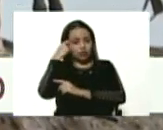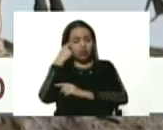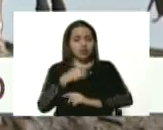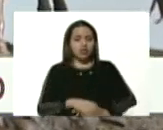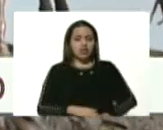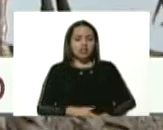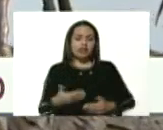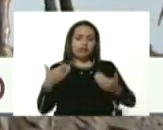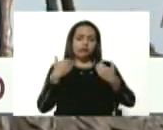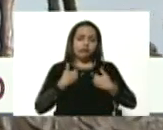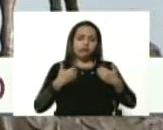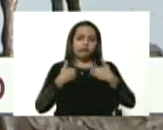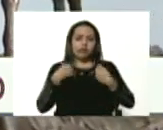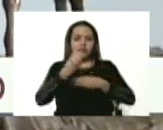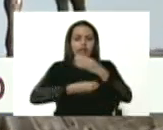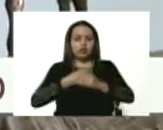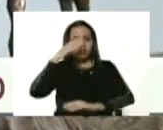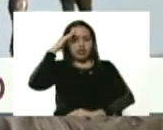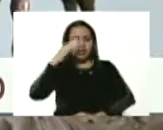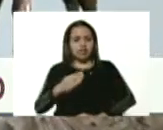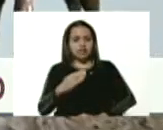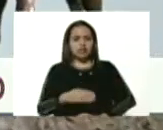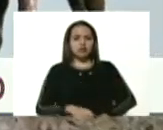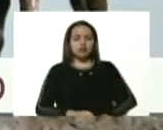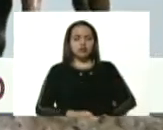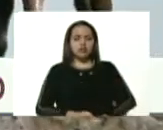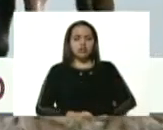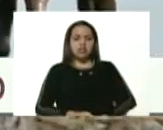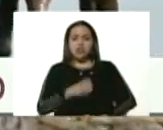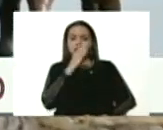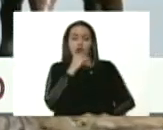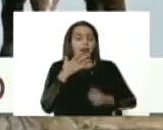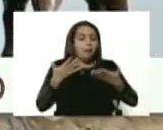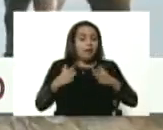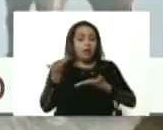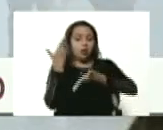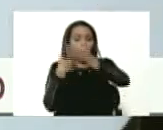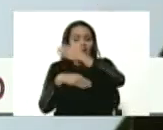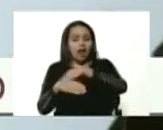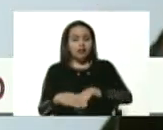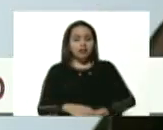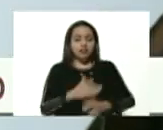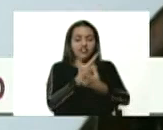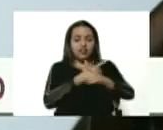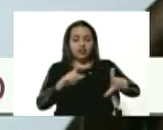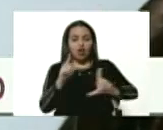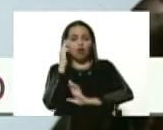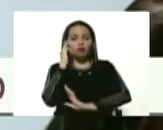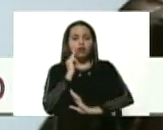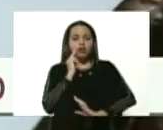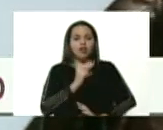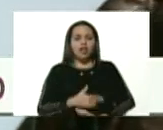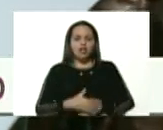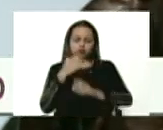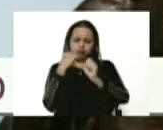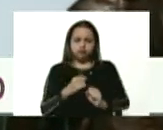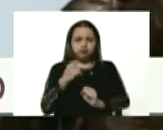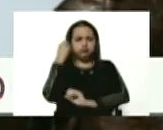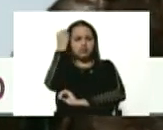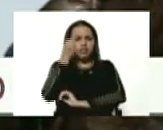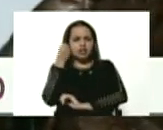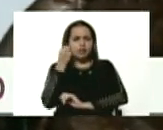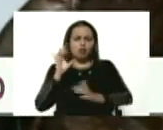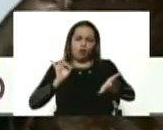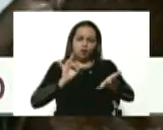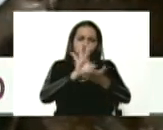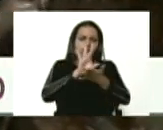patriota, derrotas que no intimidaron a nuestro libertador en su firme intención de enfrentar y expulsar nuevamente